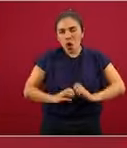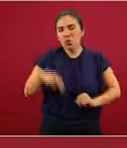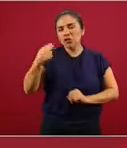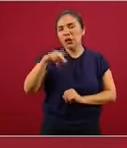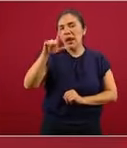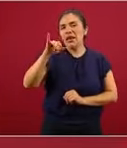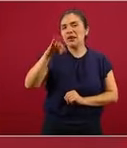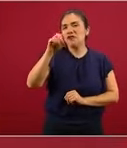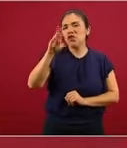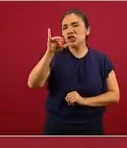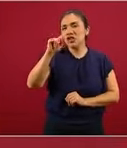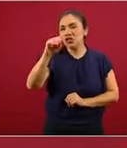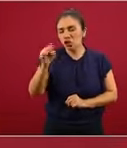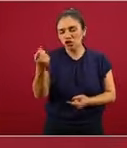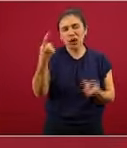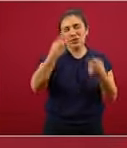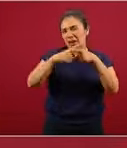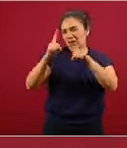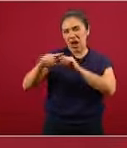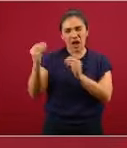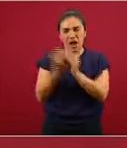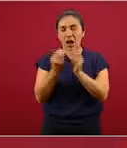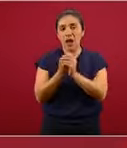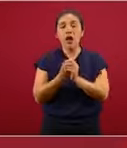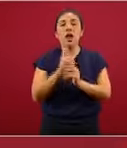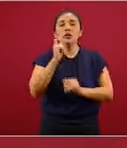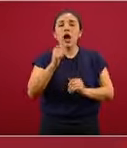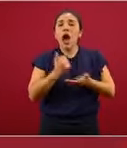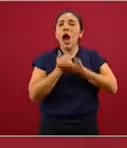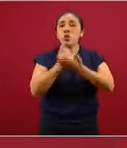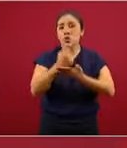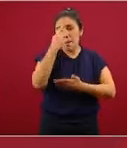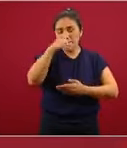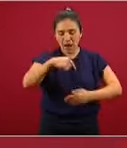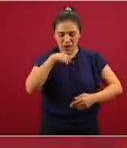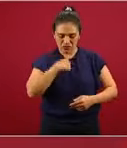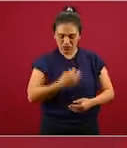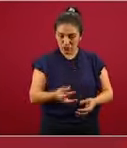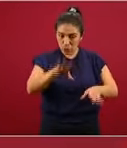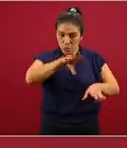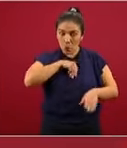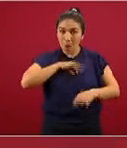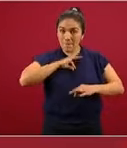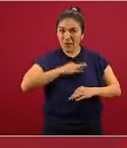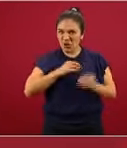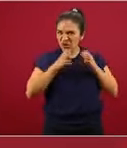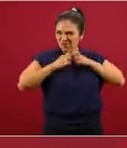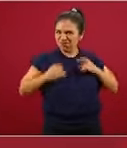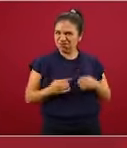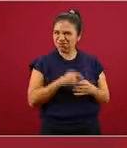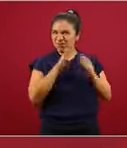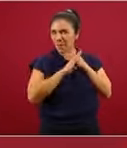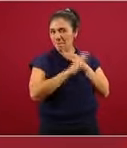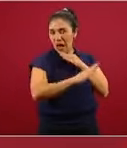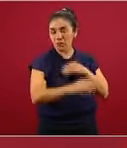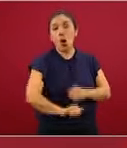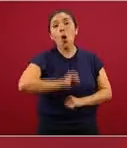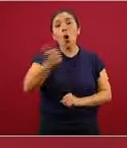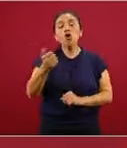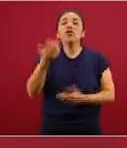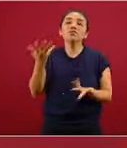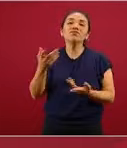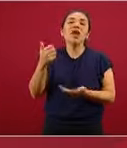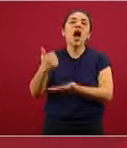linfocitos de distintos tipos que inhiben o destruyen al virus, y hay otros que dependen de los